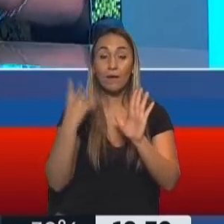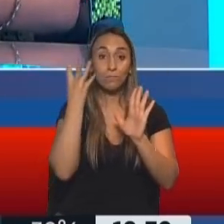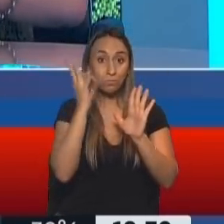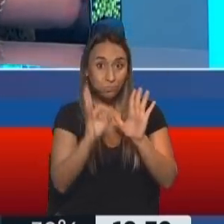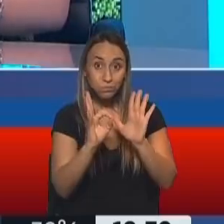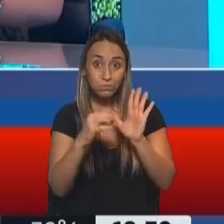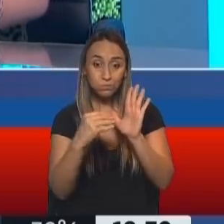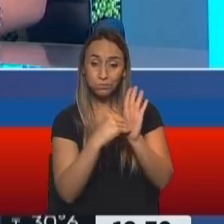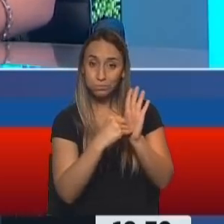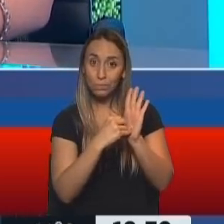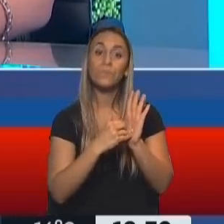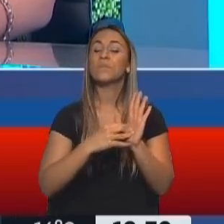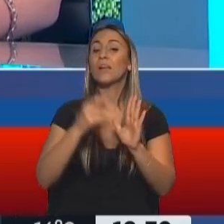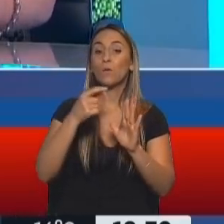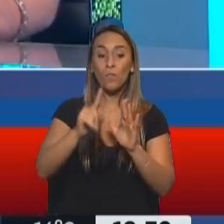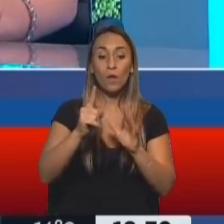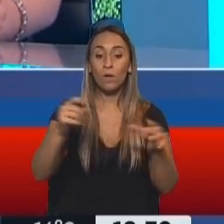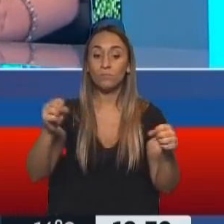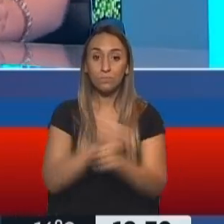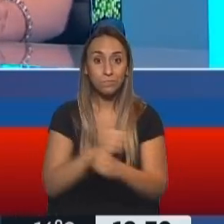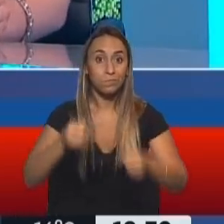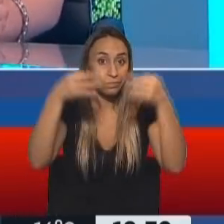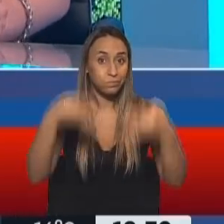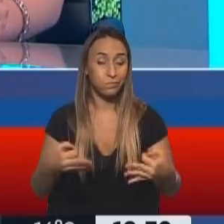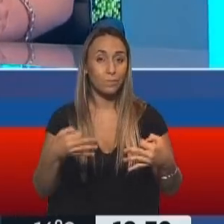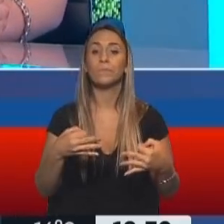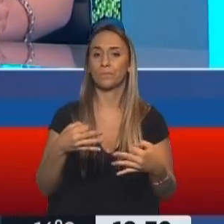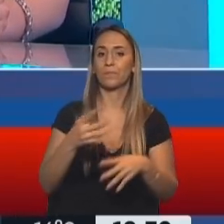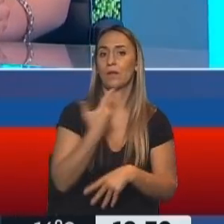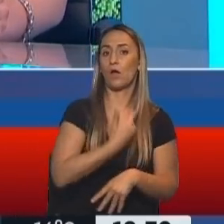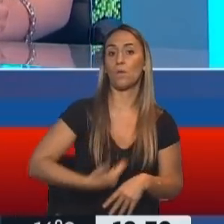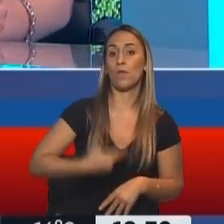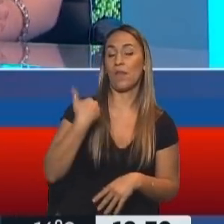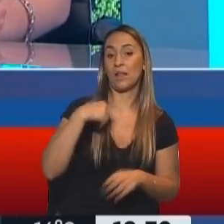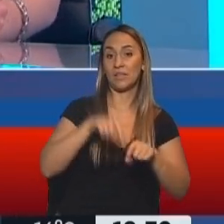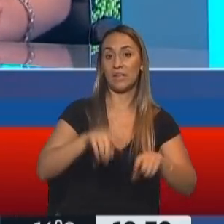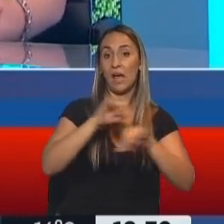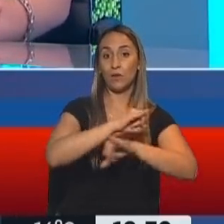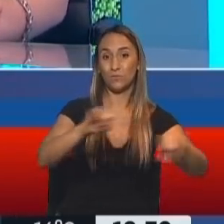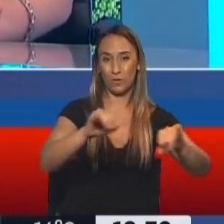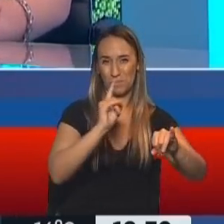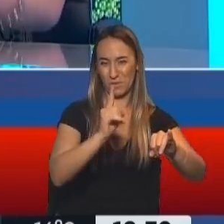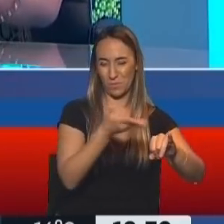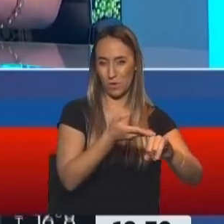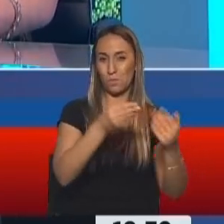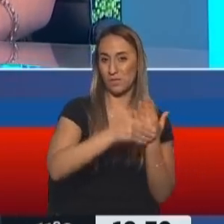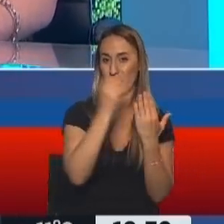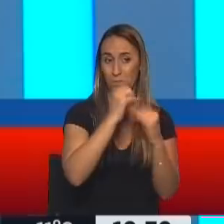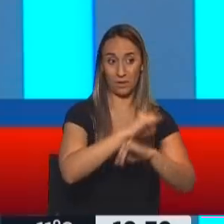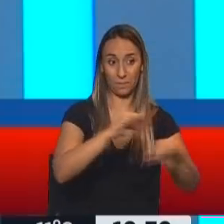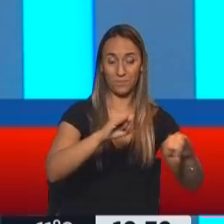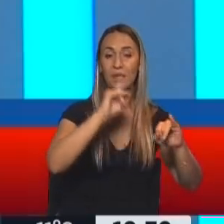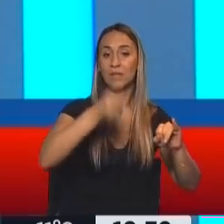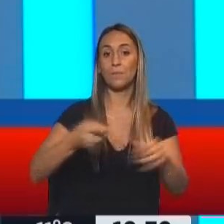y sellado eso, es lo que anunció tanto Argentina por parte del Ministerio de Economía como también el staff técnico del